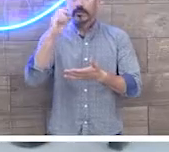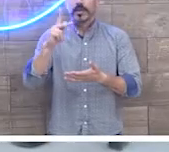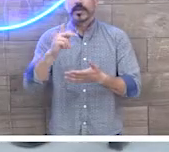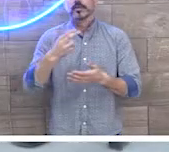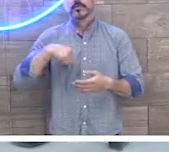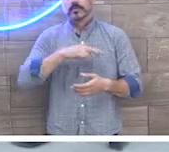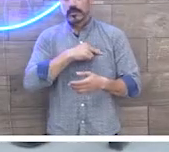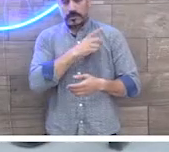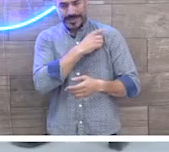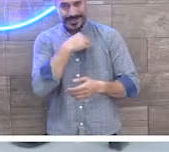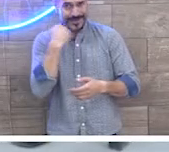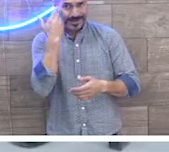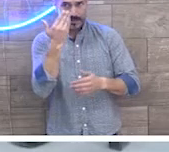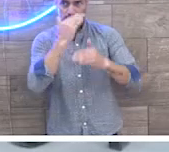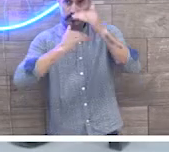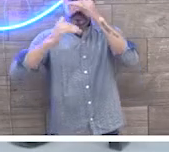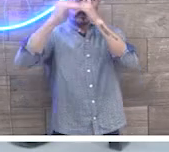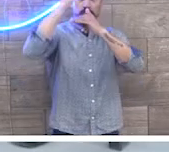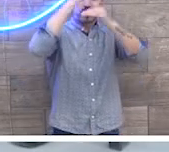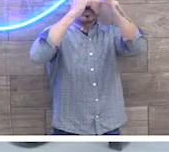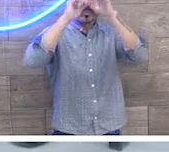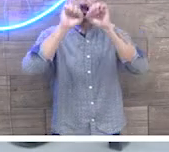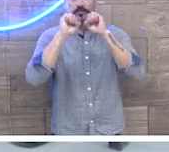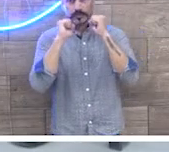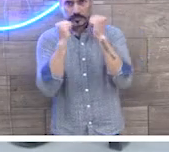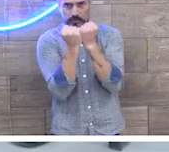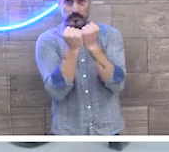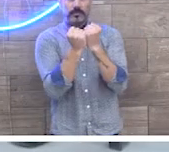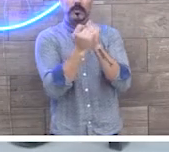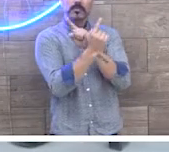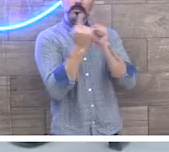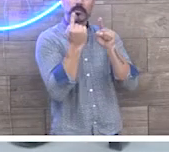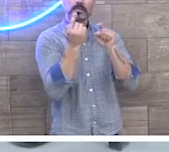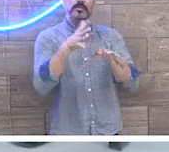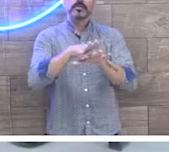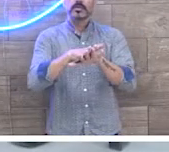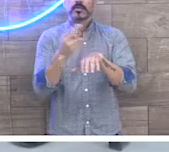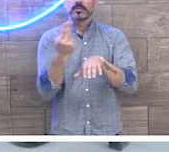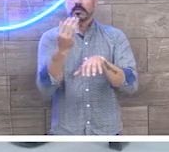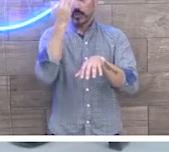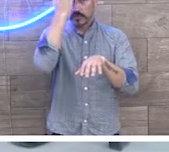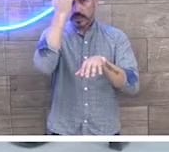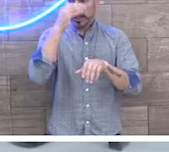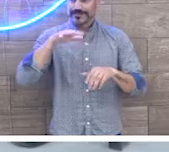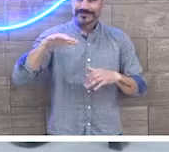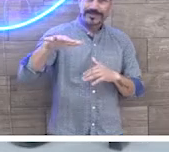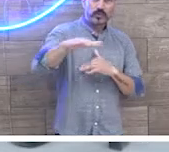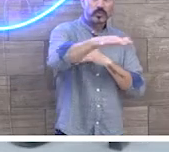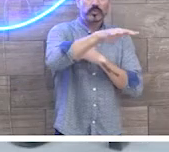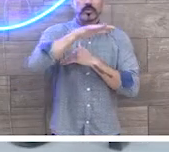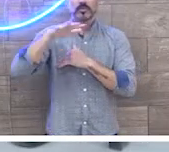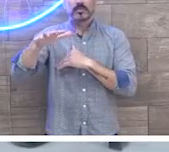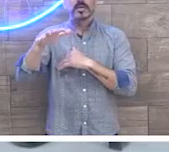queremos construir una sociedad incluyente, requerimos conocernos todos, ¿no? Y a partir de las